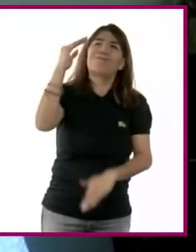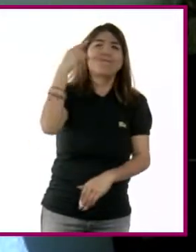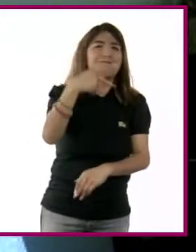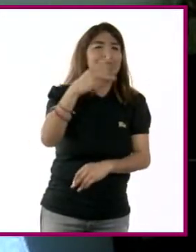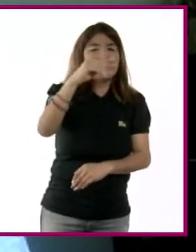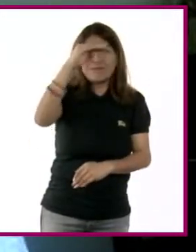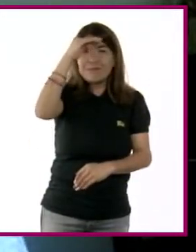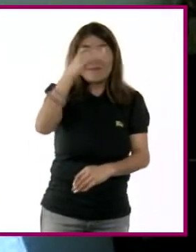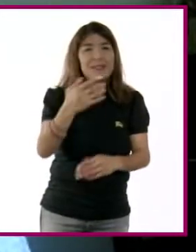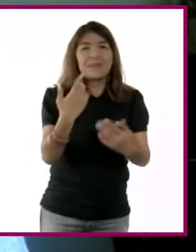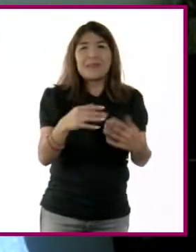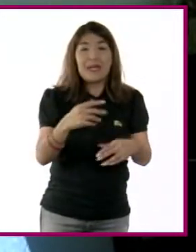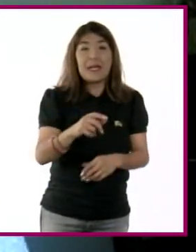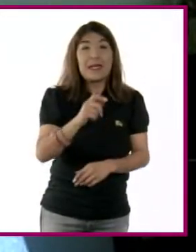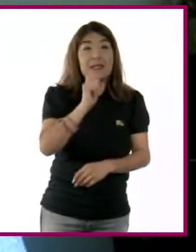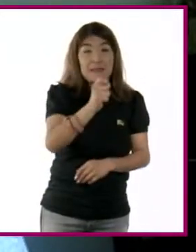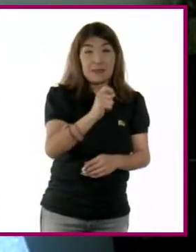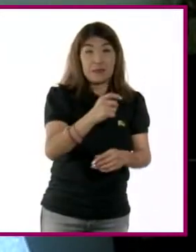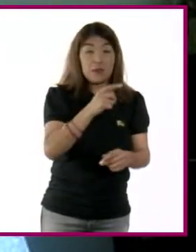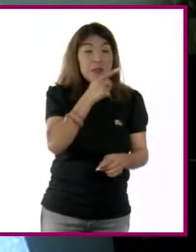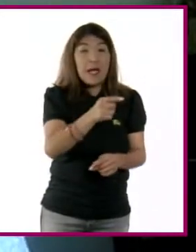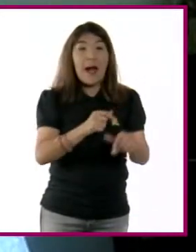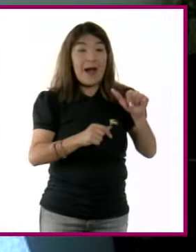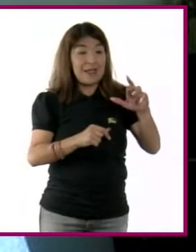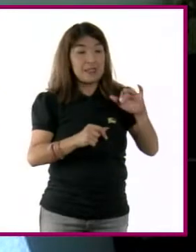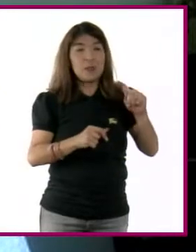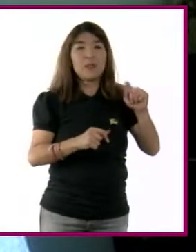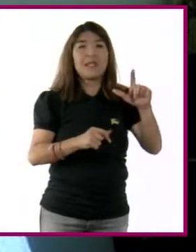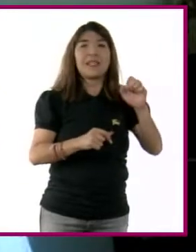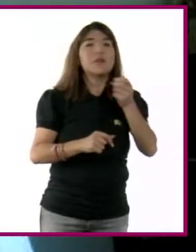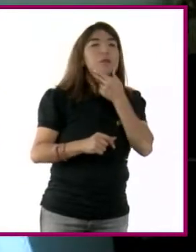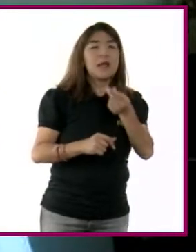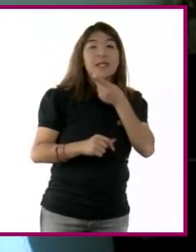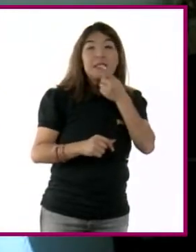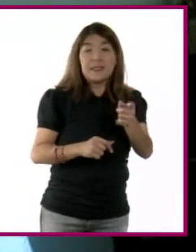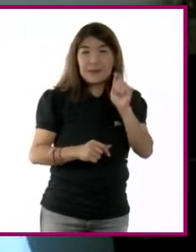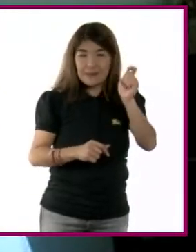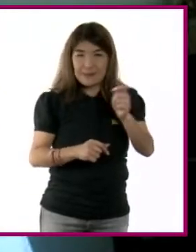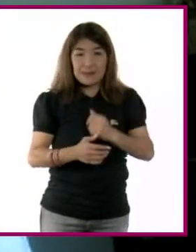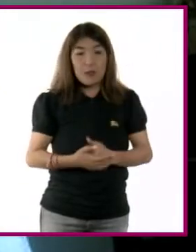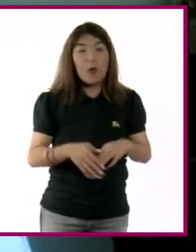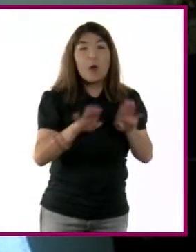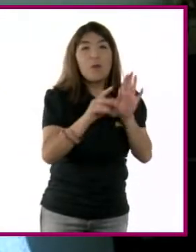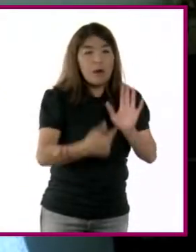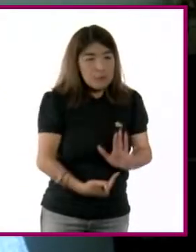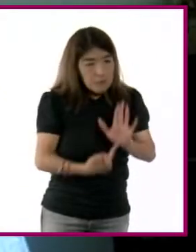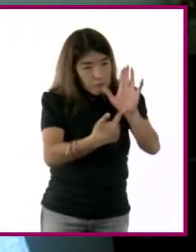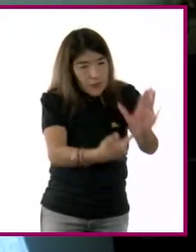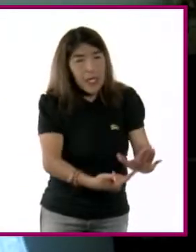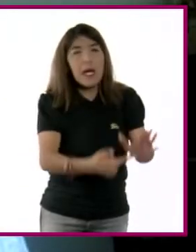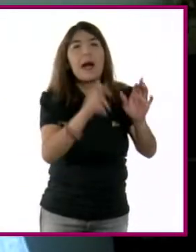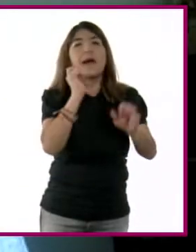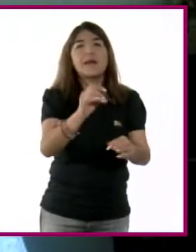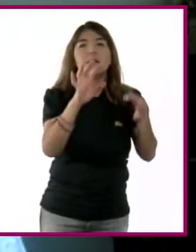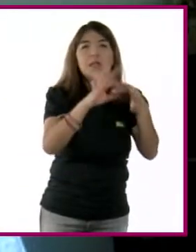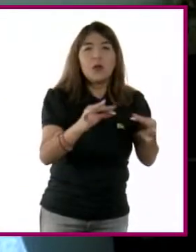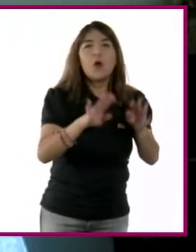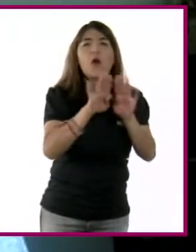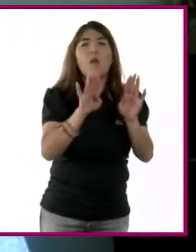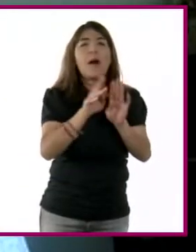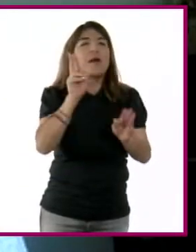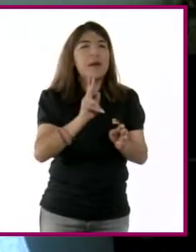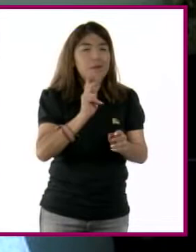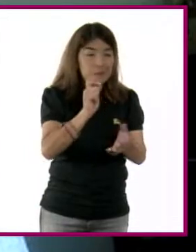Por un lado, Aristóteles dice que la lógica es la ciencia de la demostración, porque se preocupa de formular las reglas